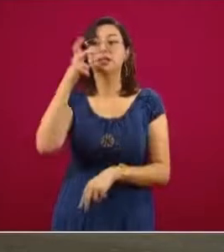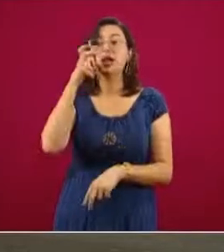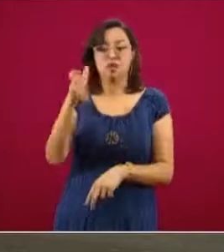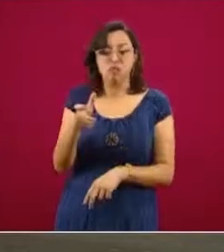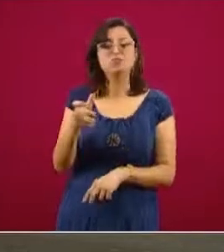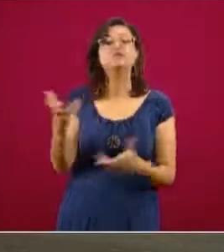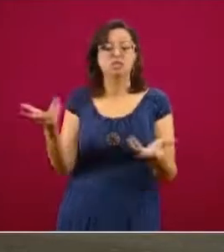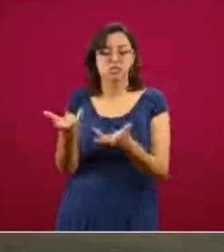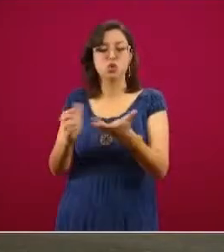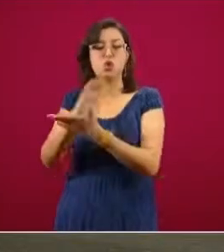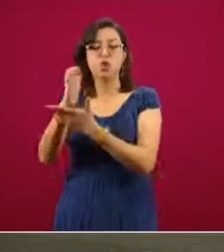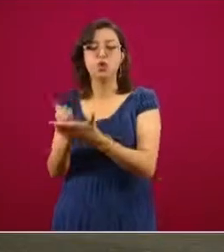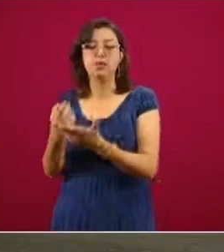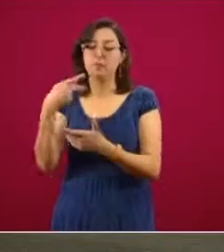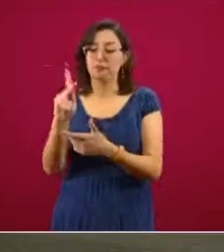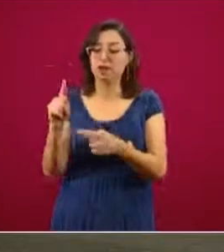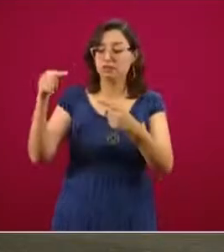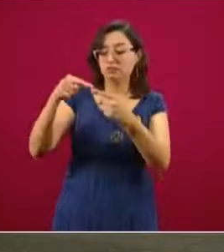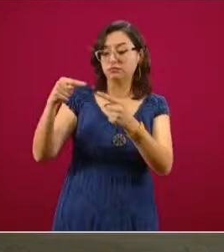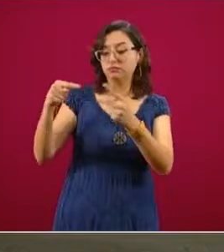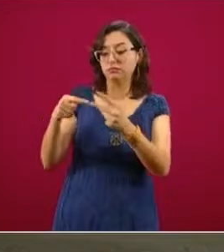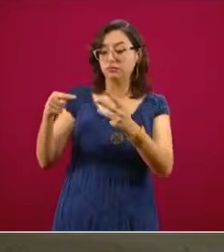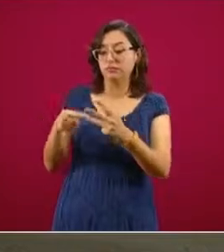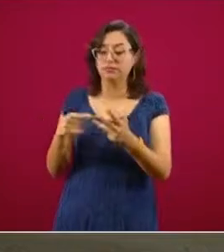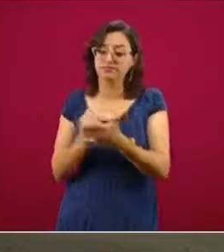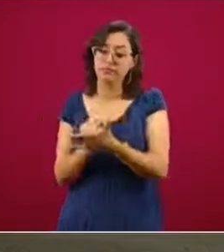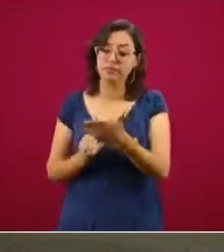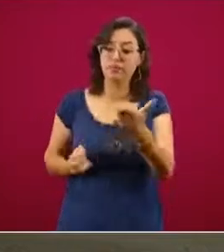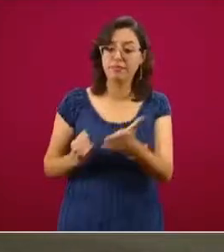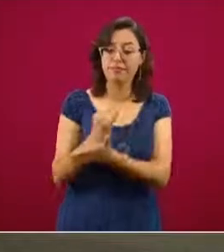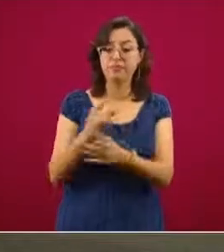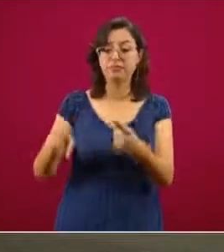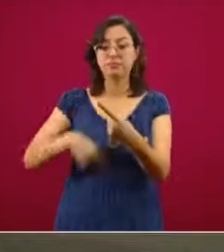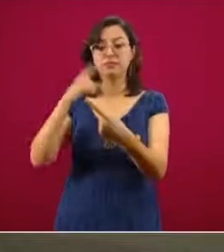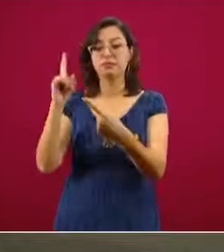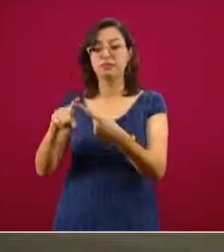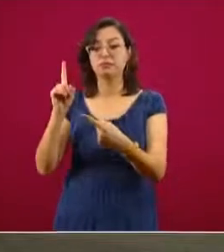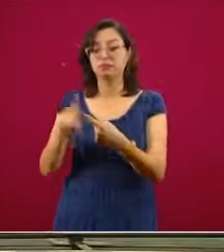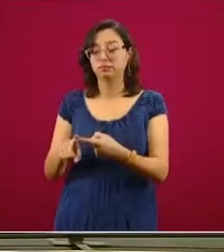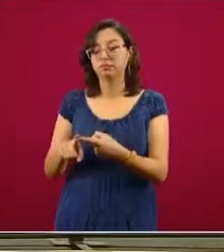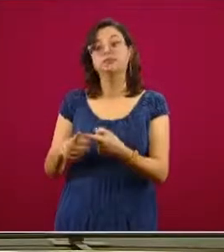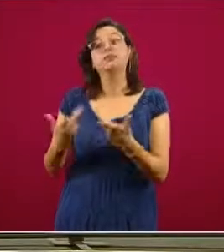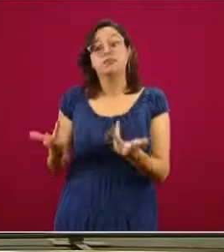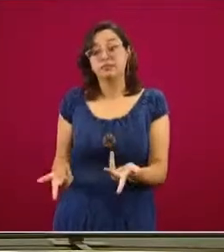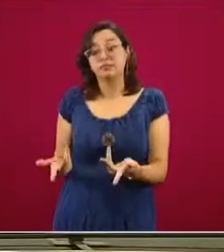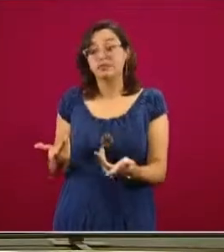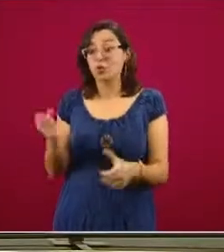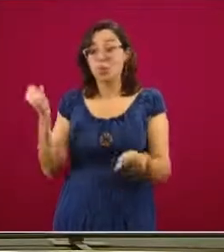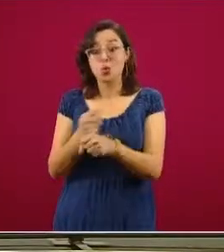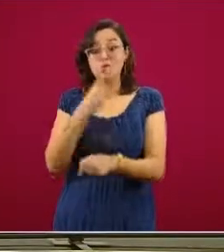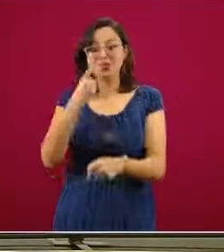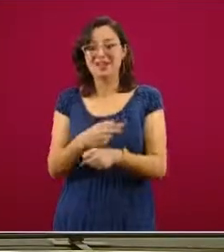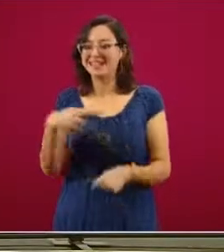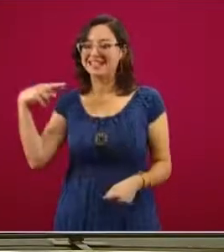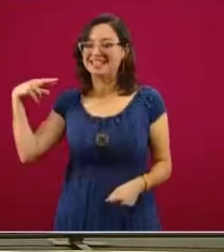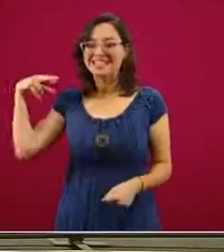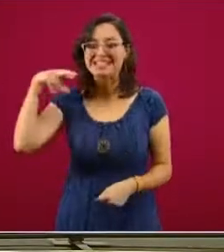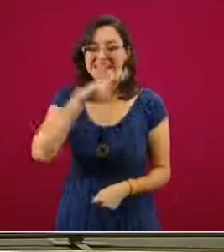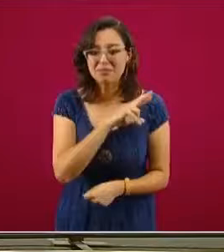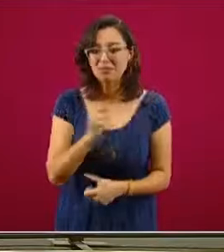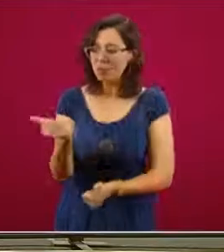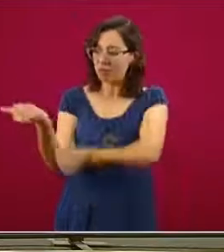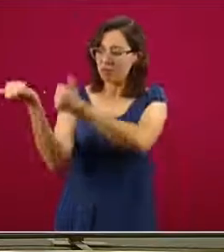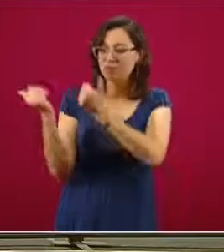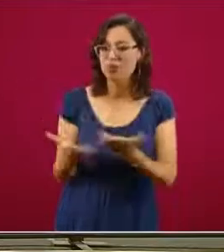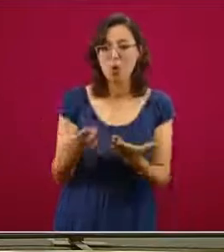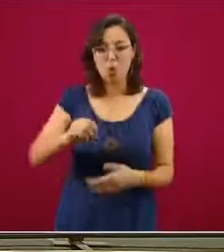eso, pero estableció 3 criterios para decidir. El primero era la oportunidad, la entrega inmediata. Eso es lo más